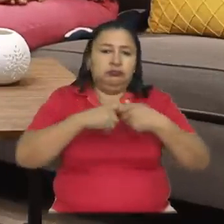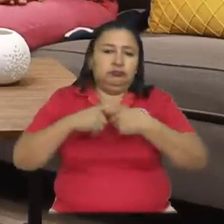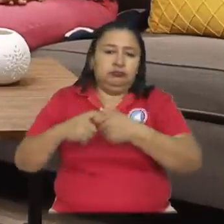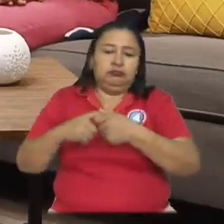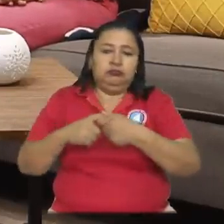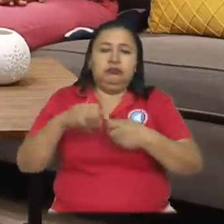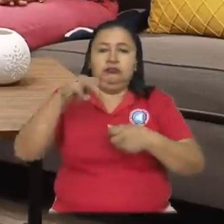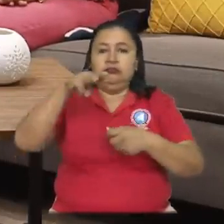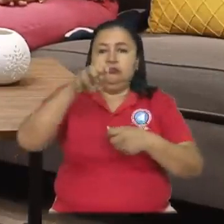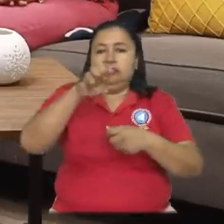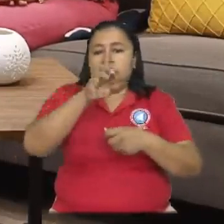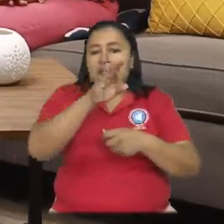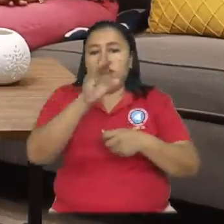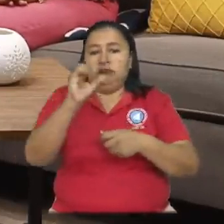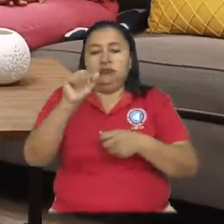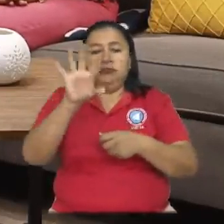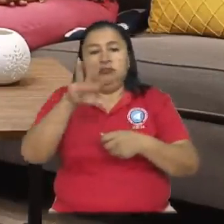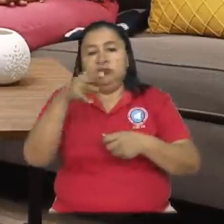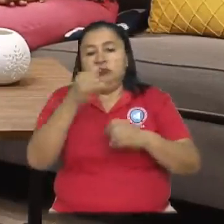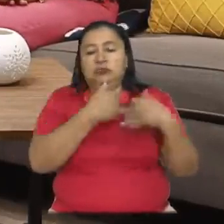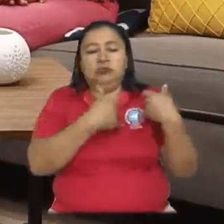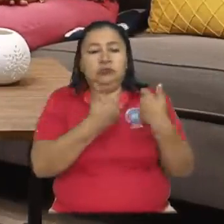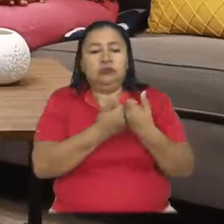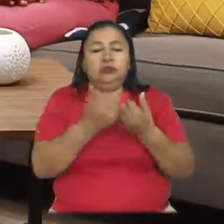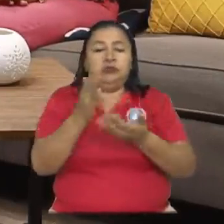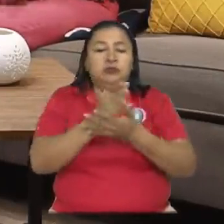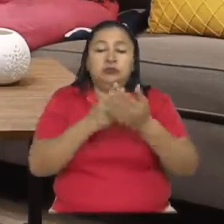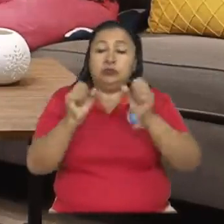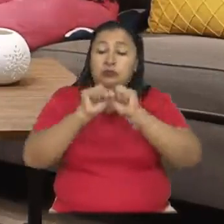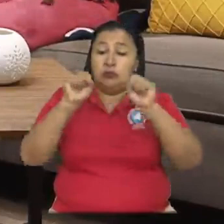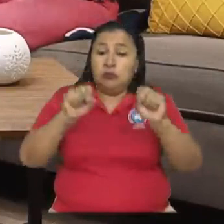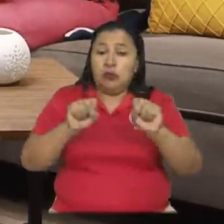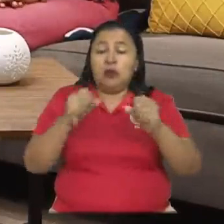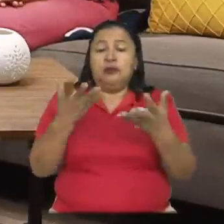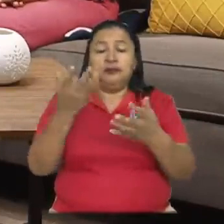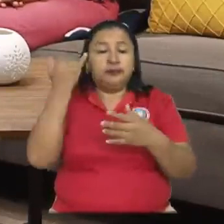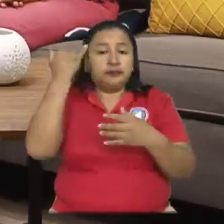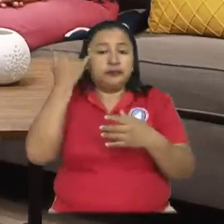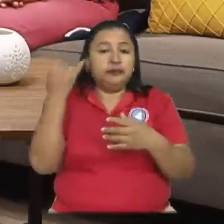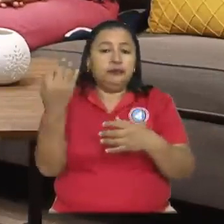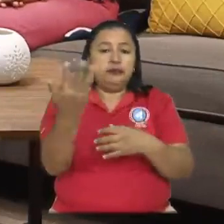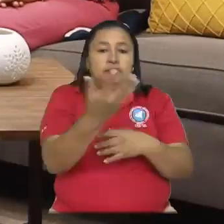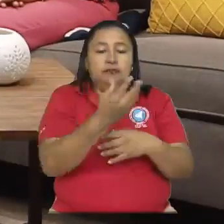el MEFCA y otras instituciones pues ciertas capacitaciones. La idea es esa, ¿no?